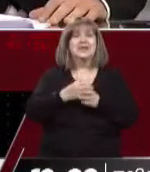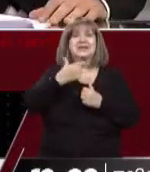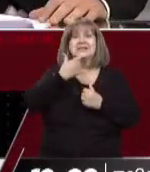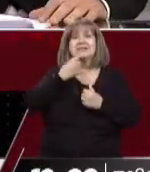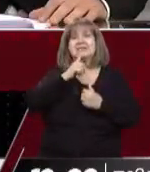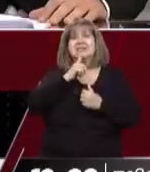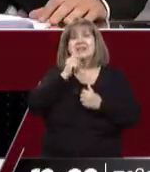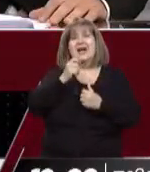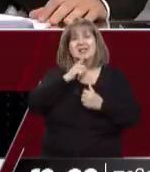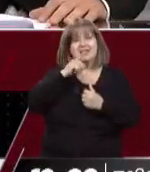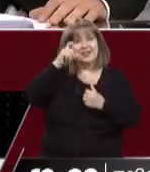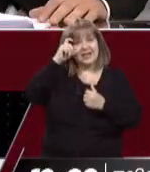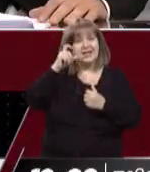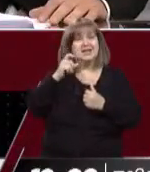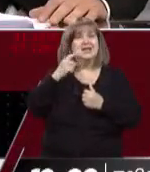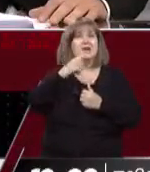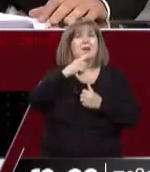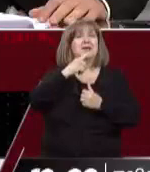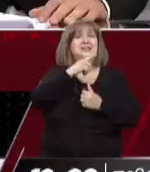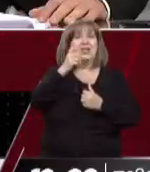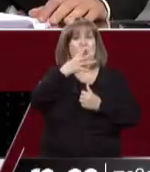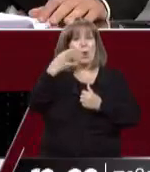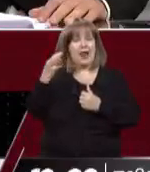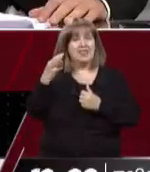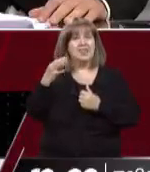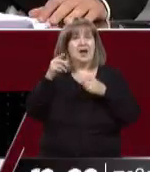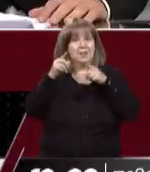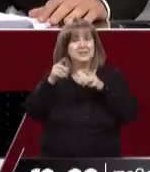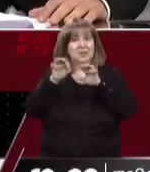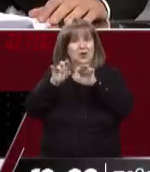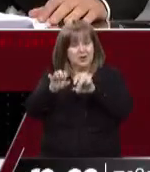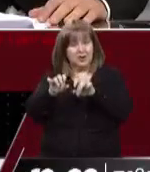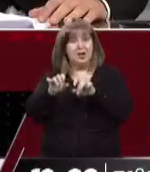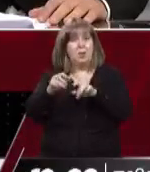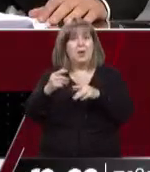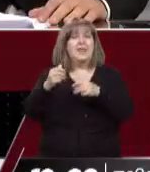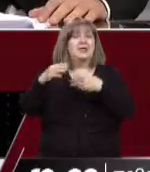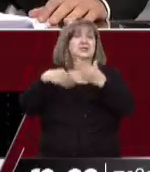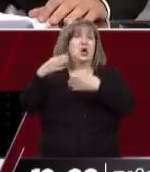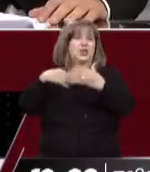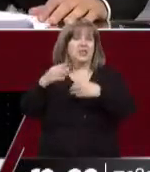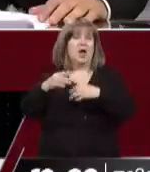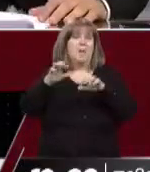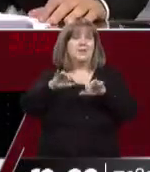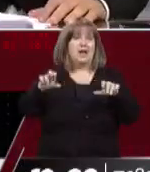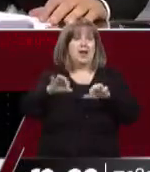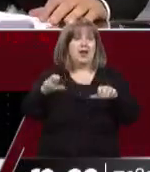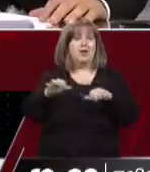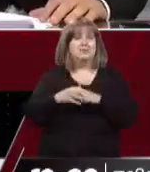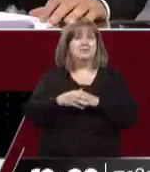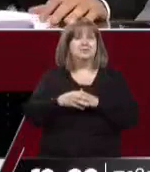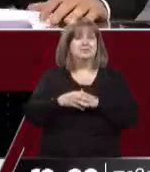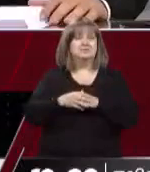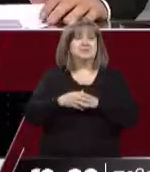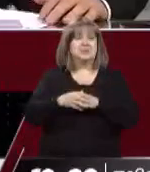StageMusic140. Uh-huh. En Instagram pueden compartir la historia y participan también por el piano que tocó Chris Martin de Colte. El piano